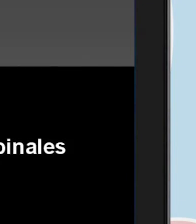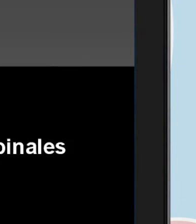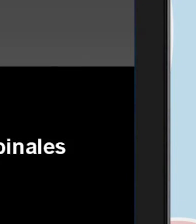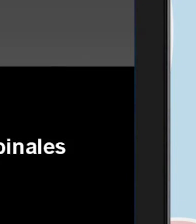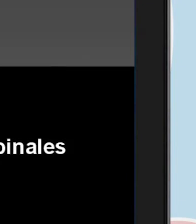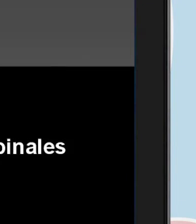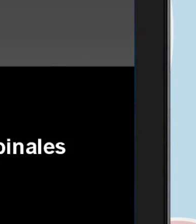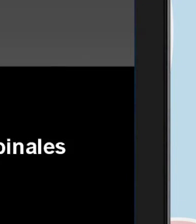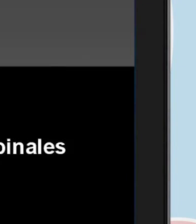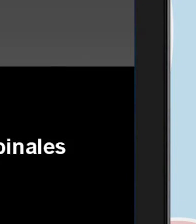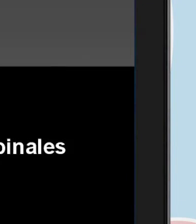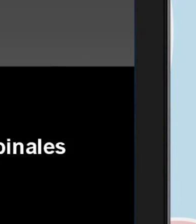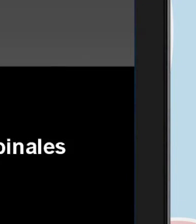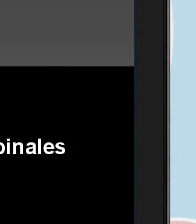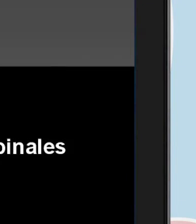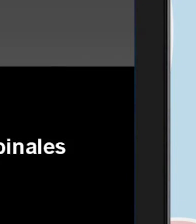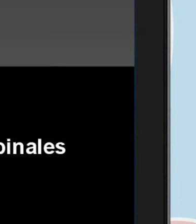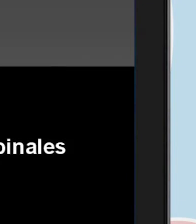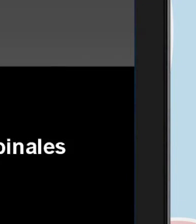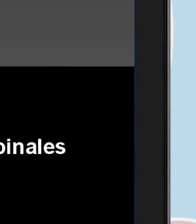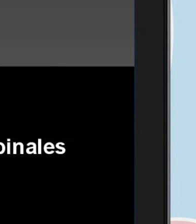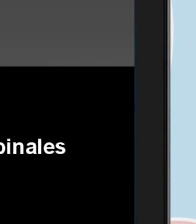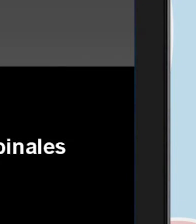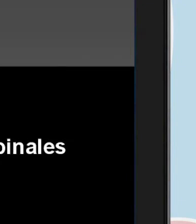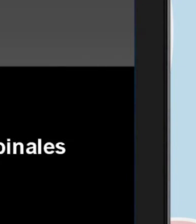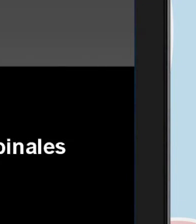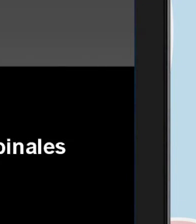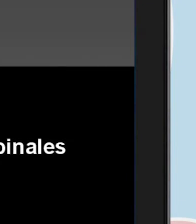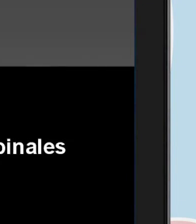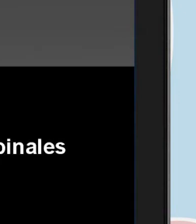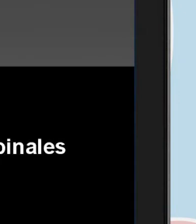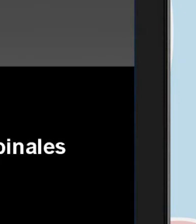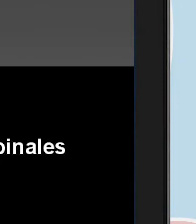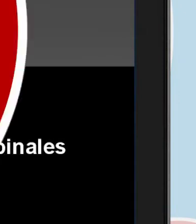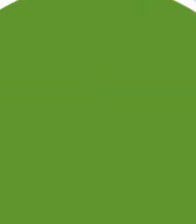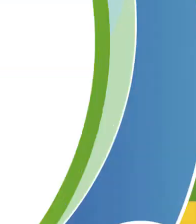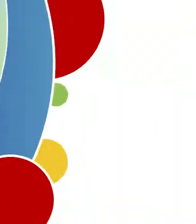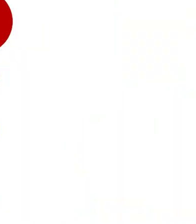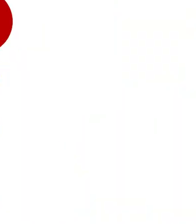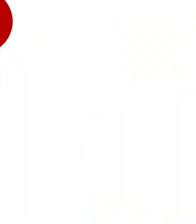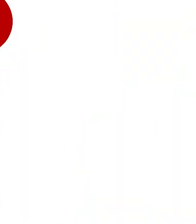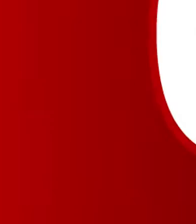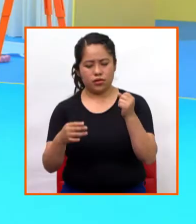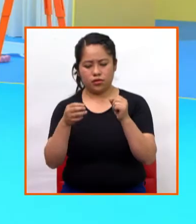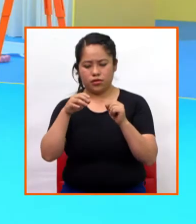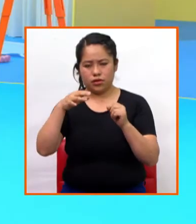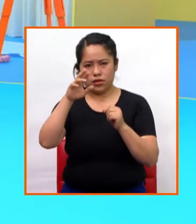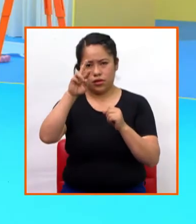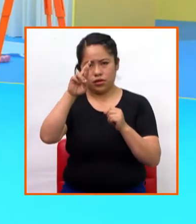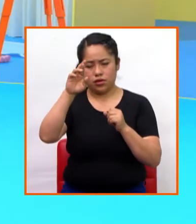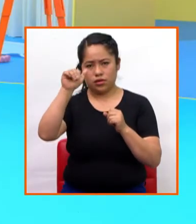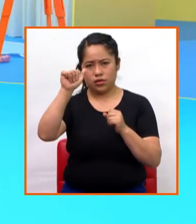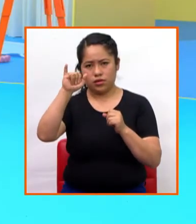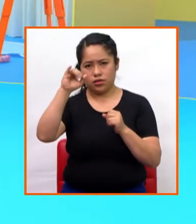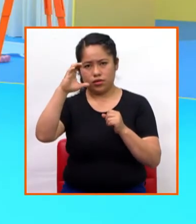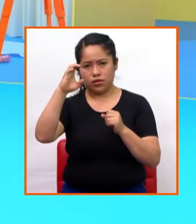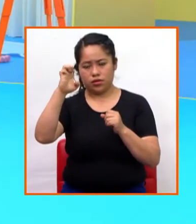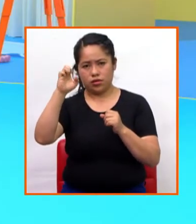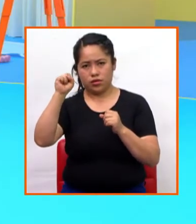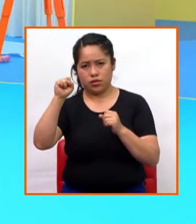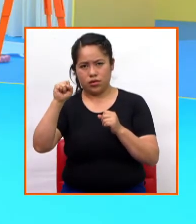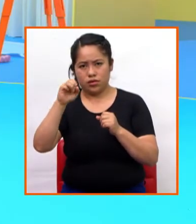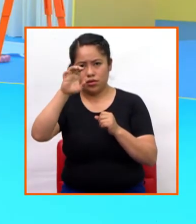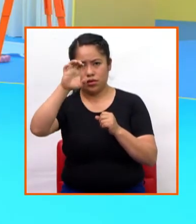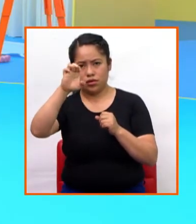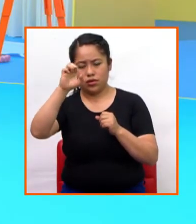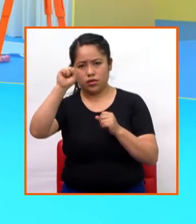2/3 de la columna vertebral. Y el resto del espacio está lleno de raíces espinales que componen lo que nosotros conocemos como